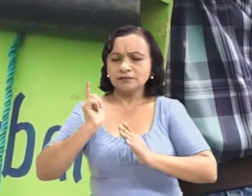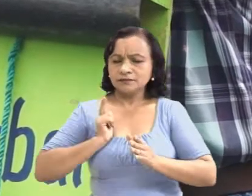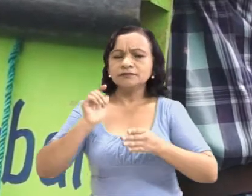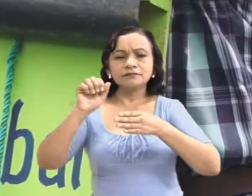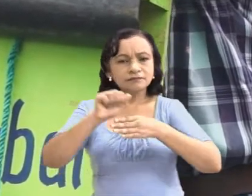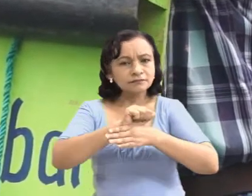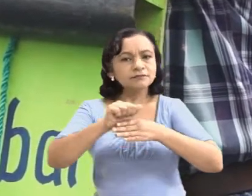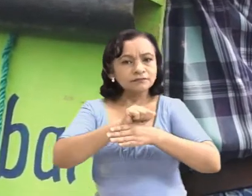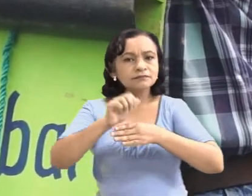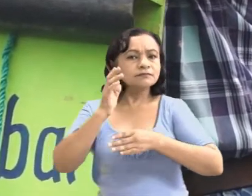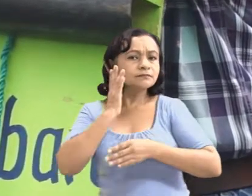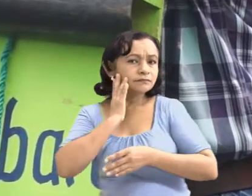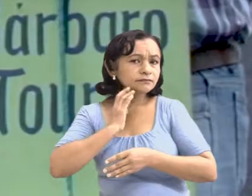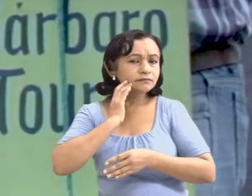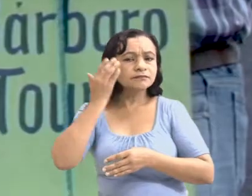esa práctica.